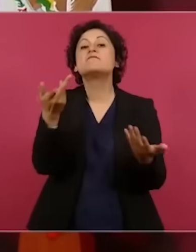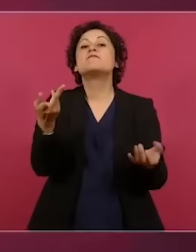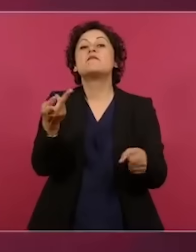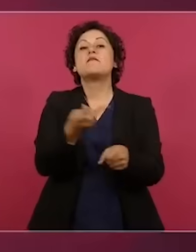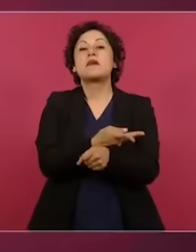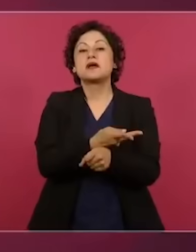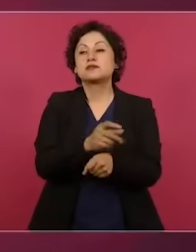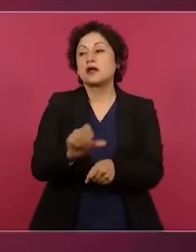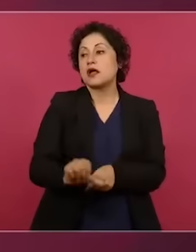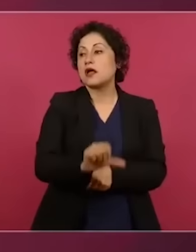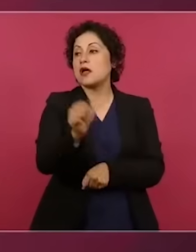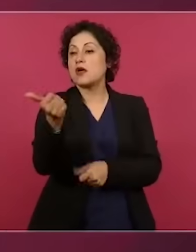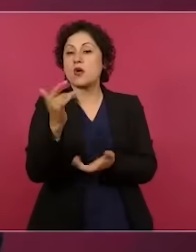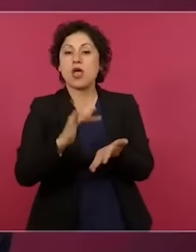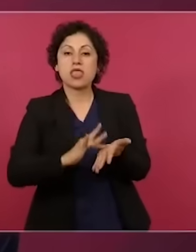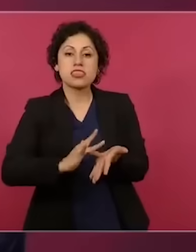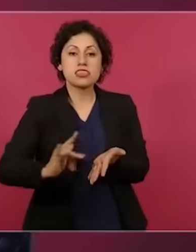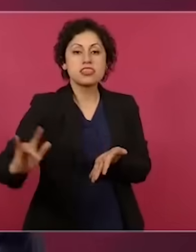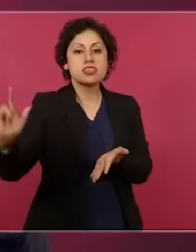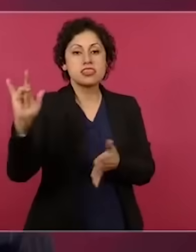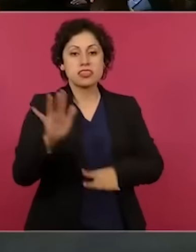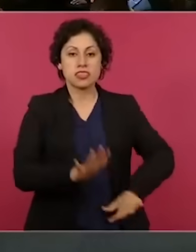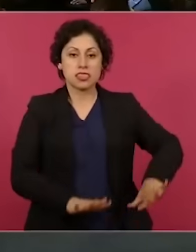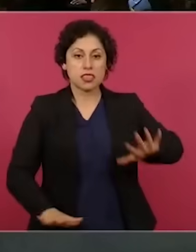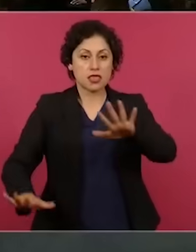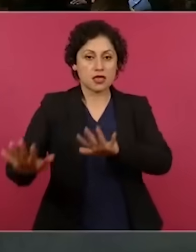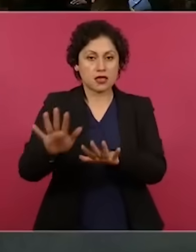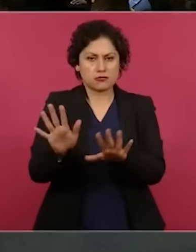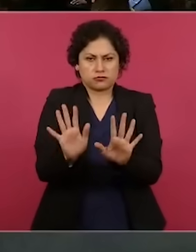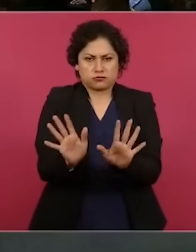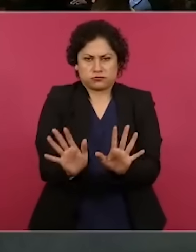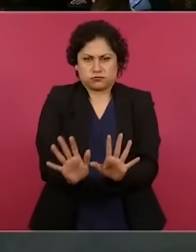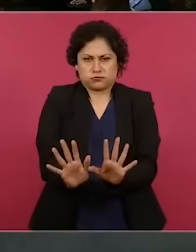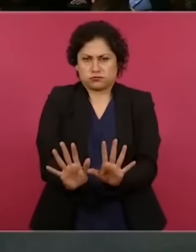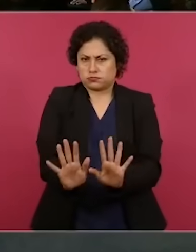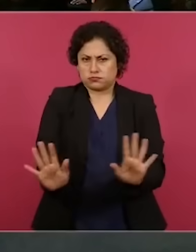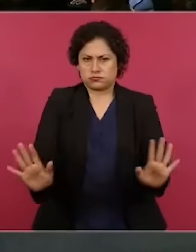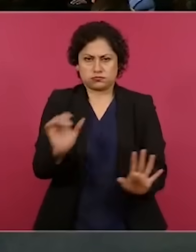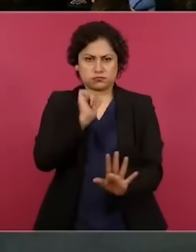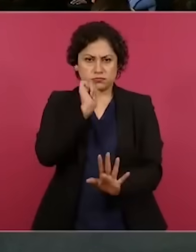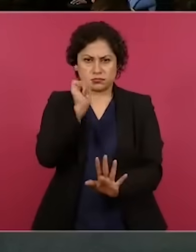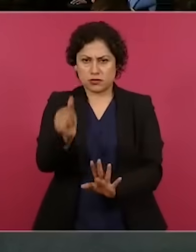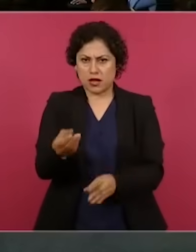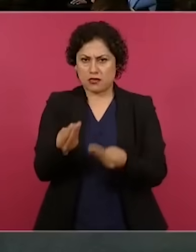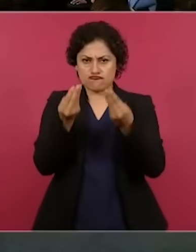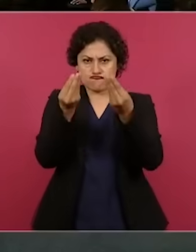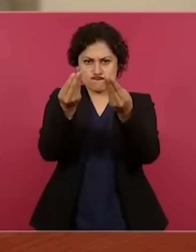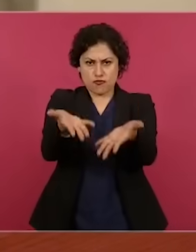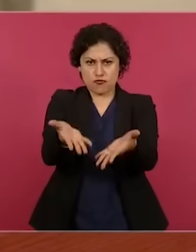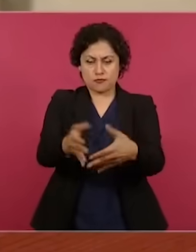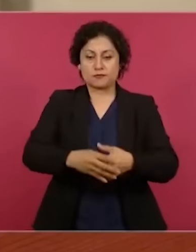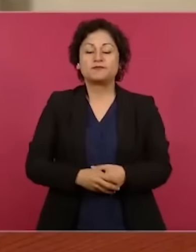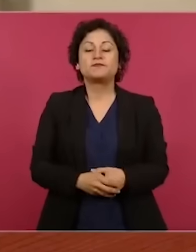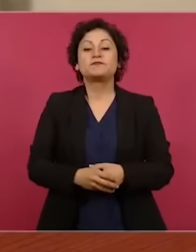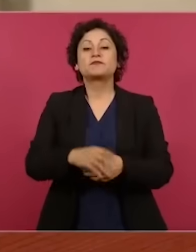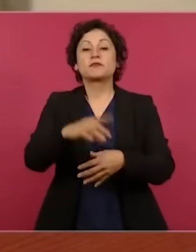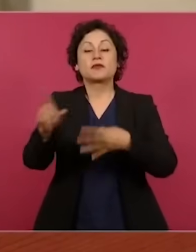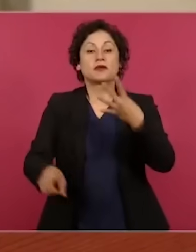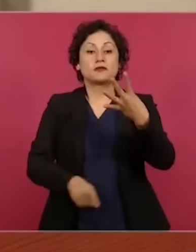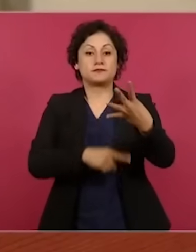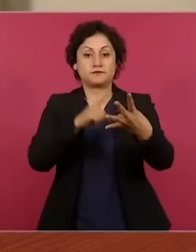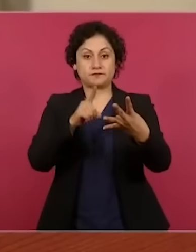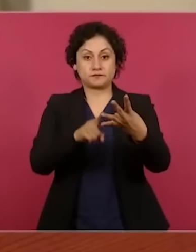manipulación. Cuatro, reitero